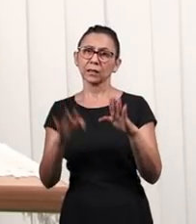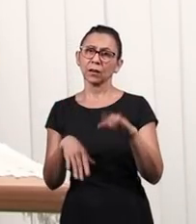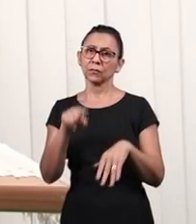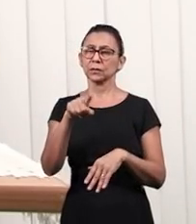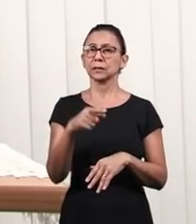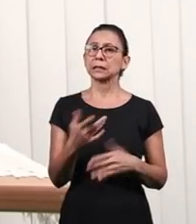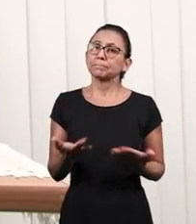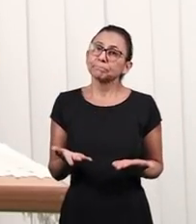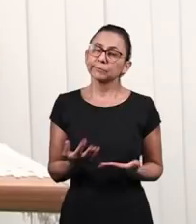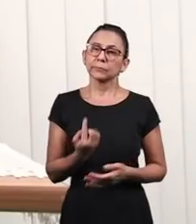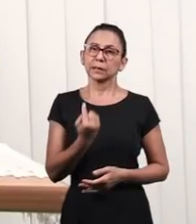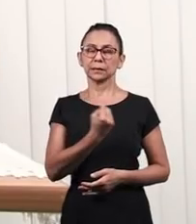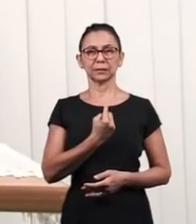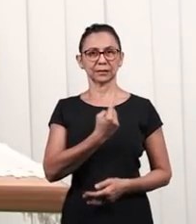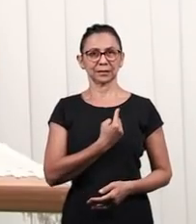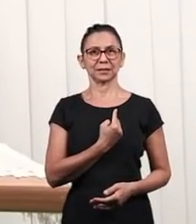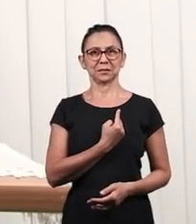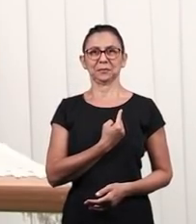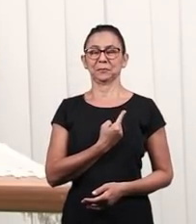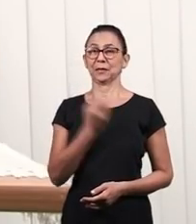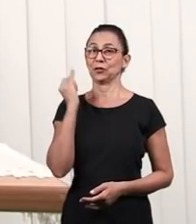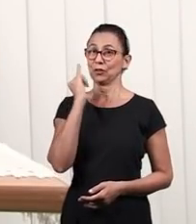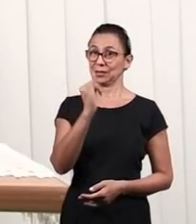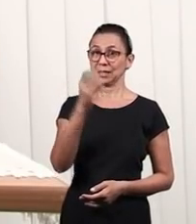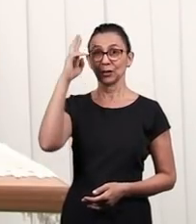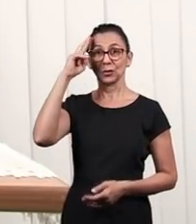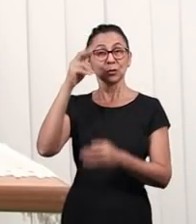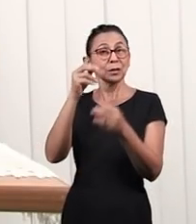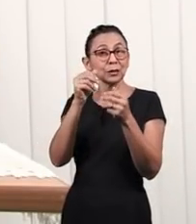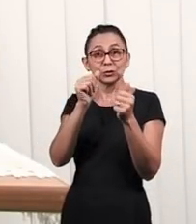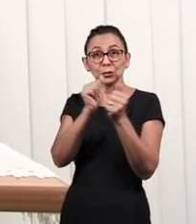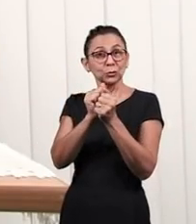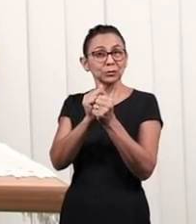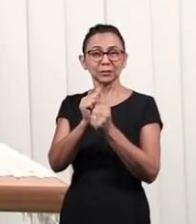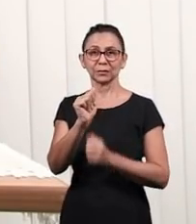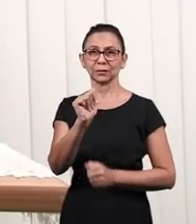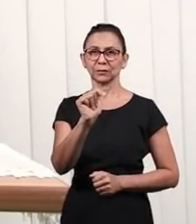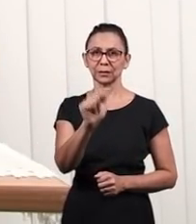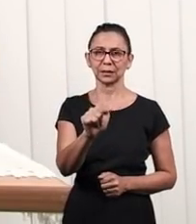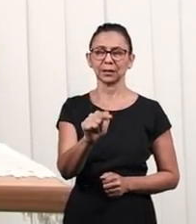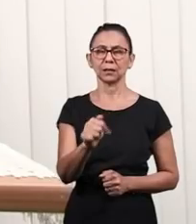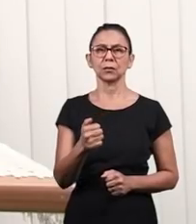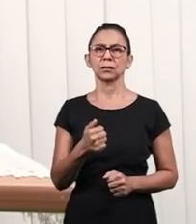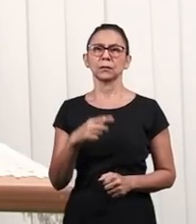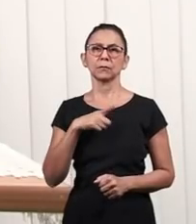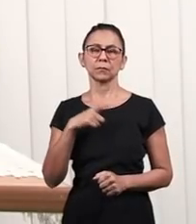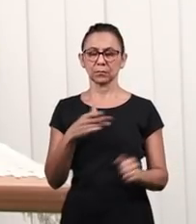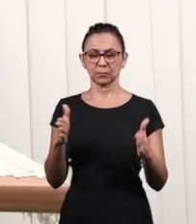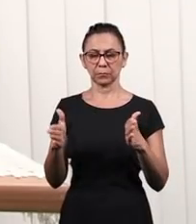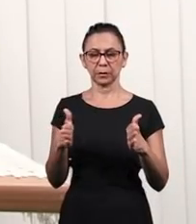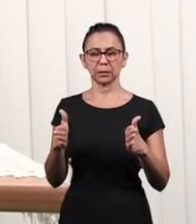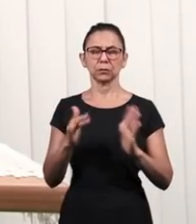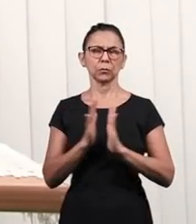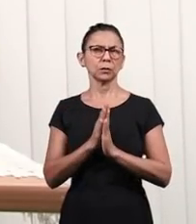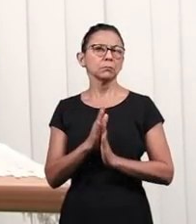solo también, pero yo quiero decirte que el Señor está contigo en esta hora. Nosotros pasaremos un momento de